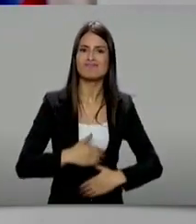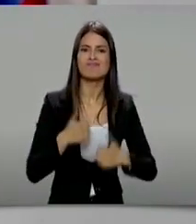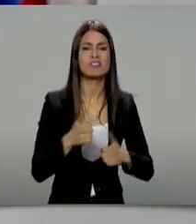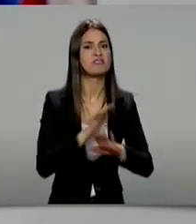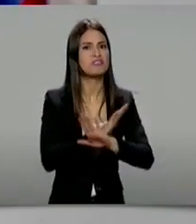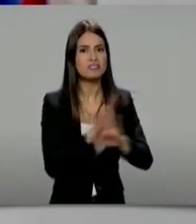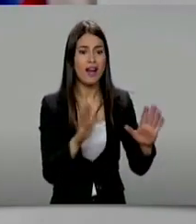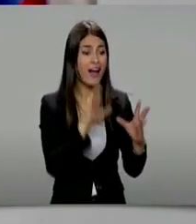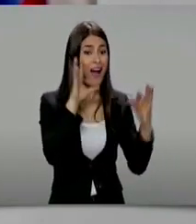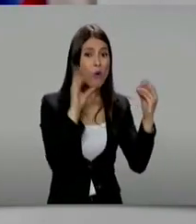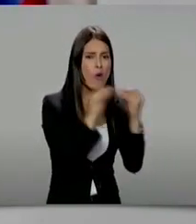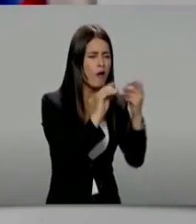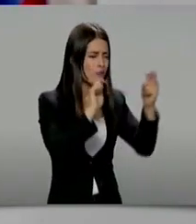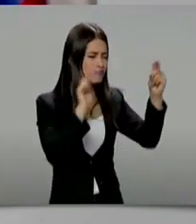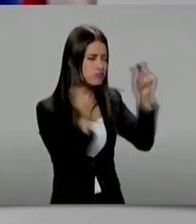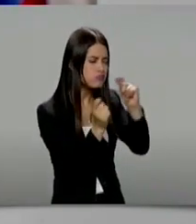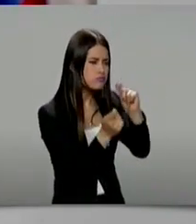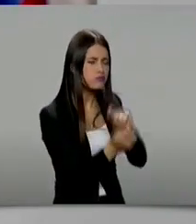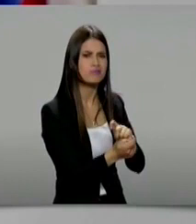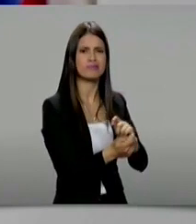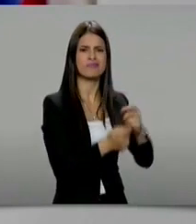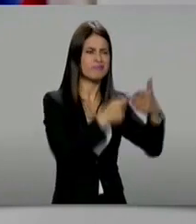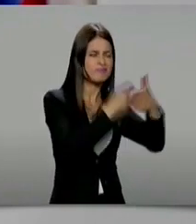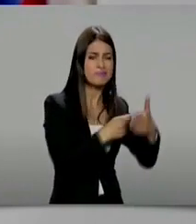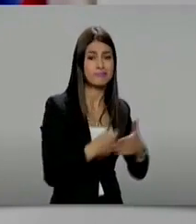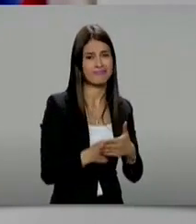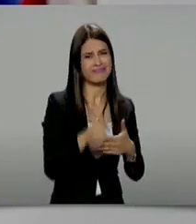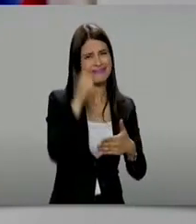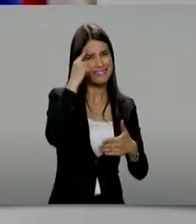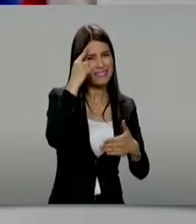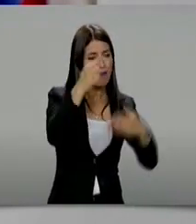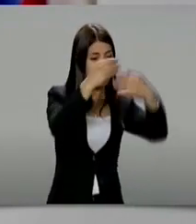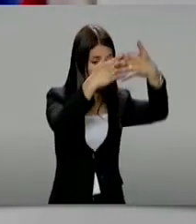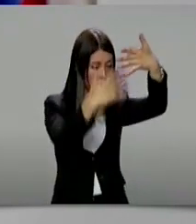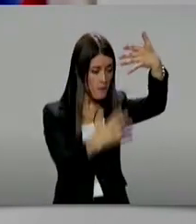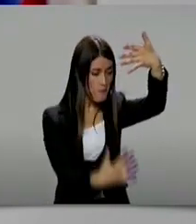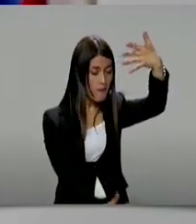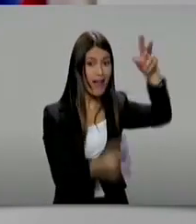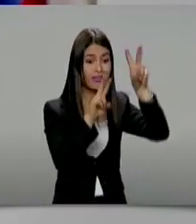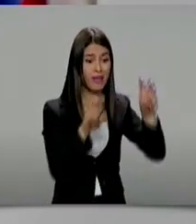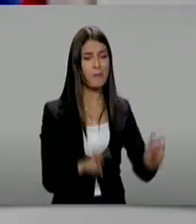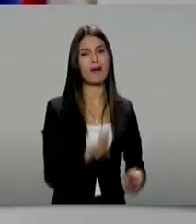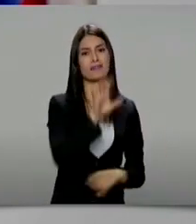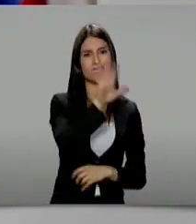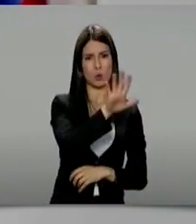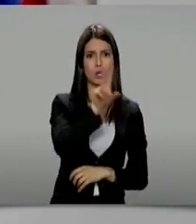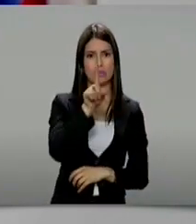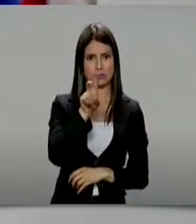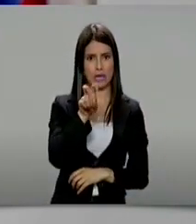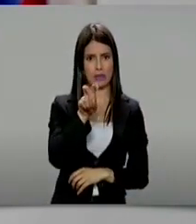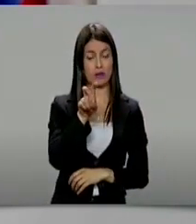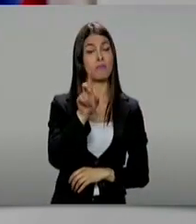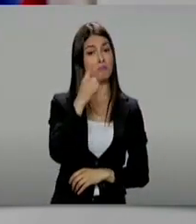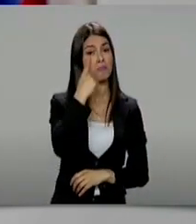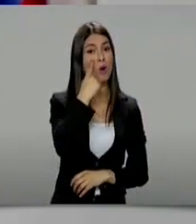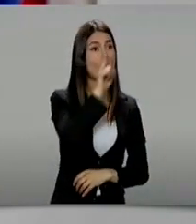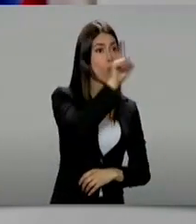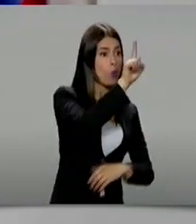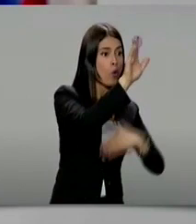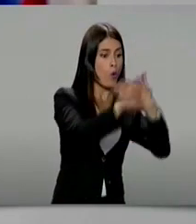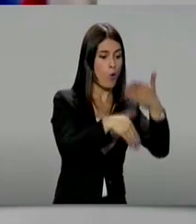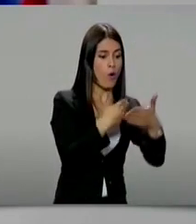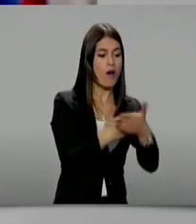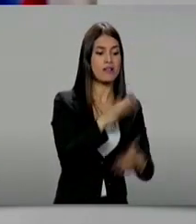ajustes y cambios en 56 de los 57 temas abordados el